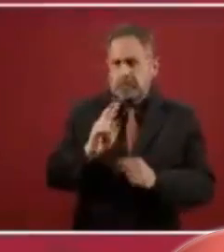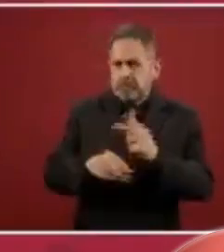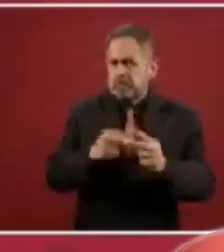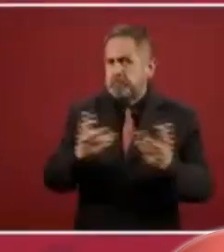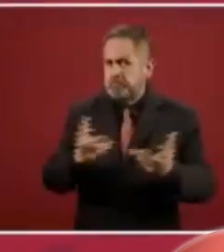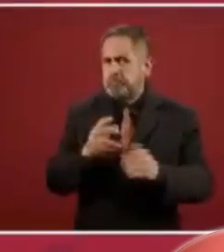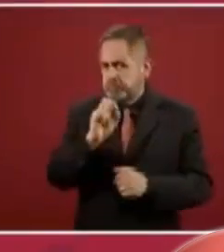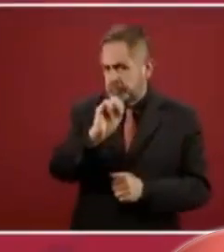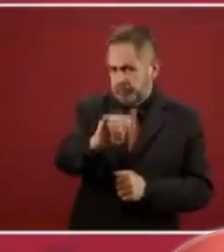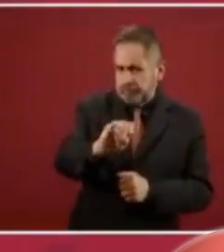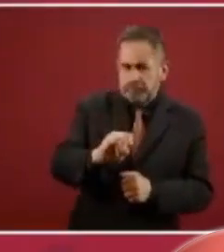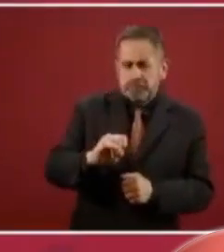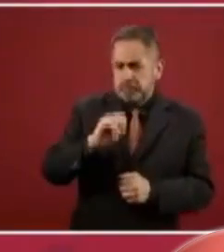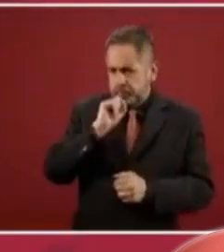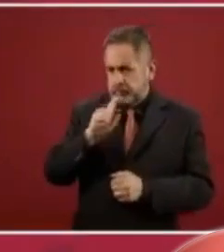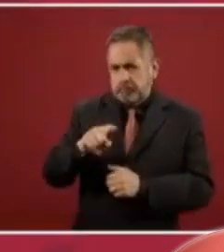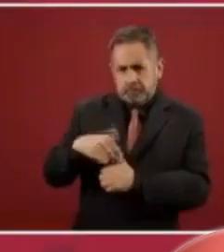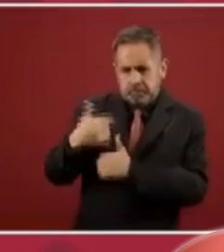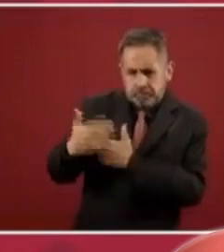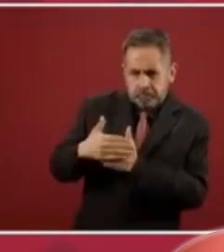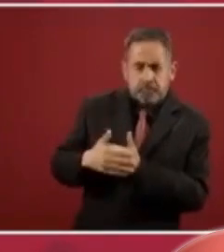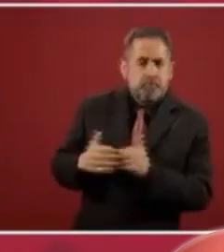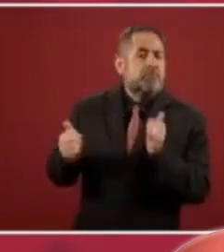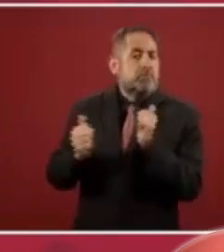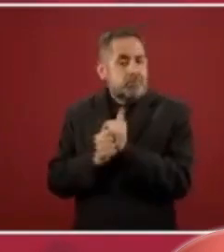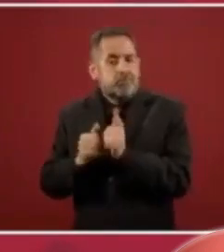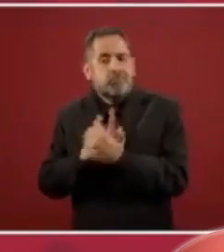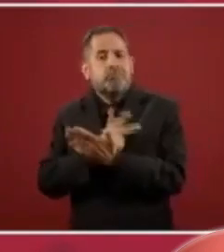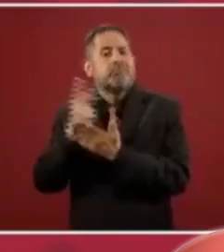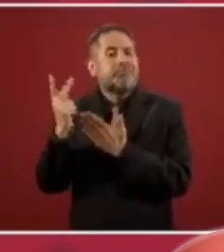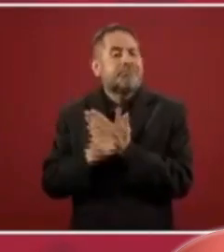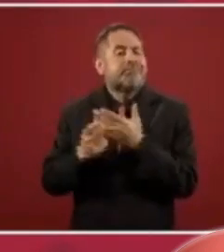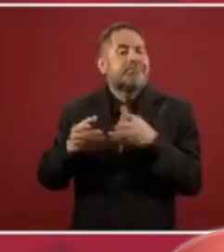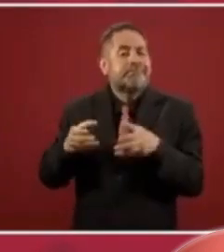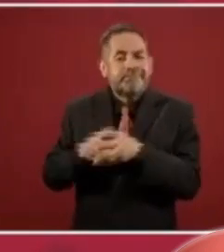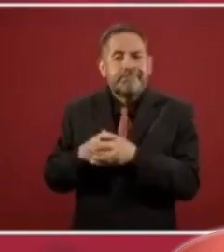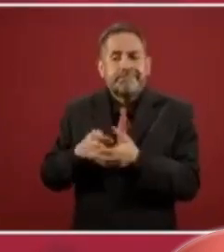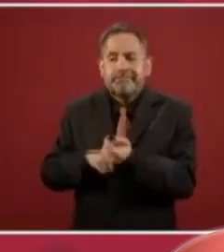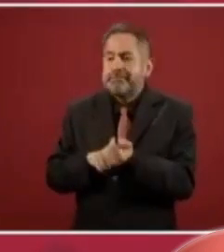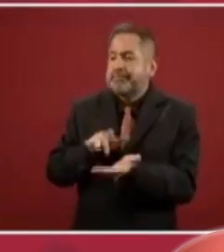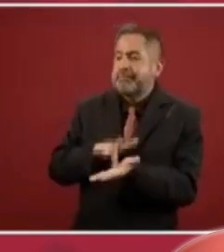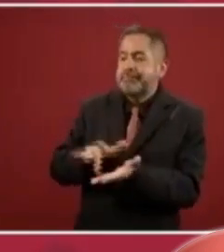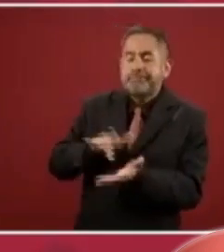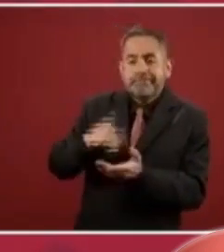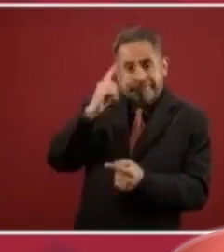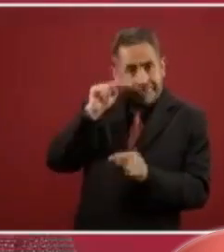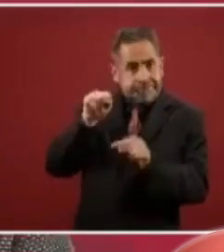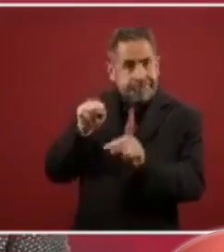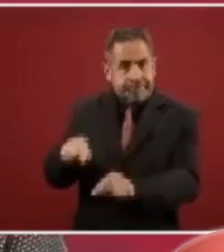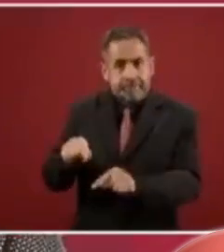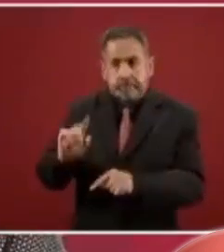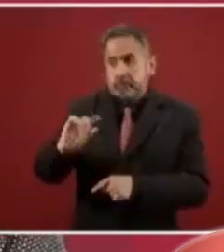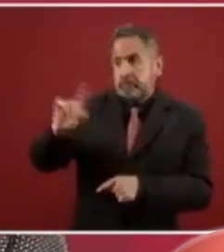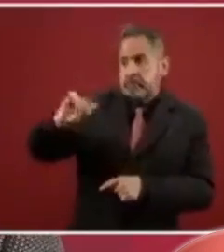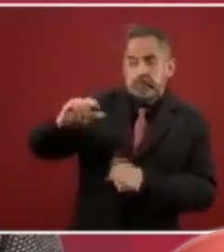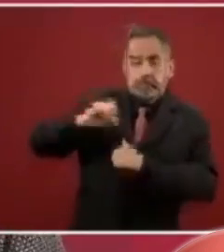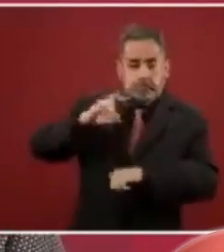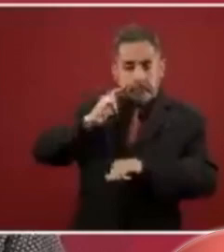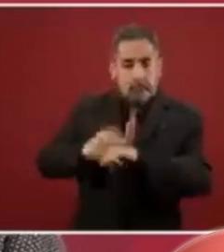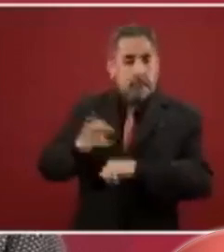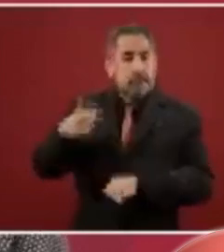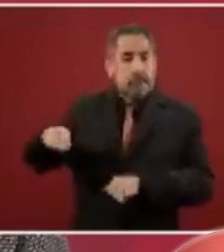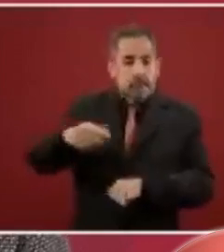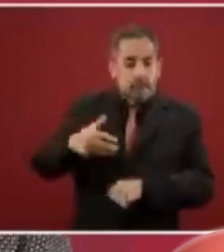hoy en día venimos trabajando a través de un programa que tenemos de fomento para que las autoridades locales